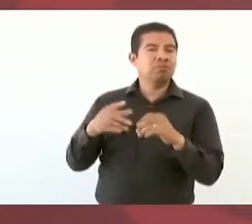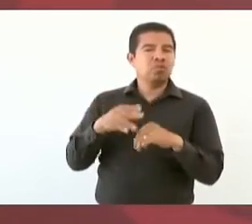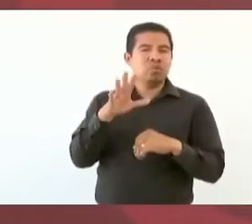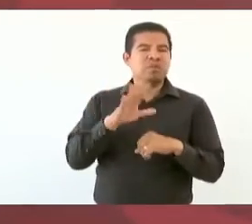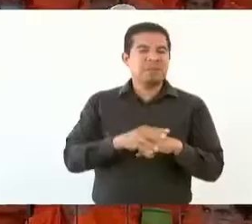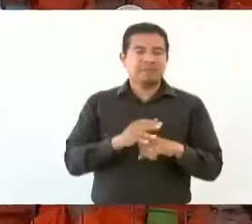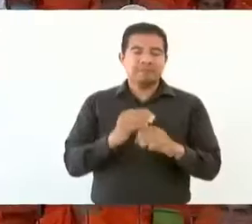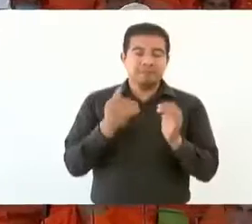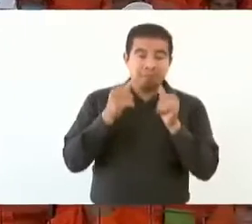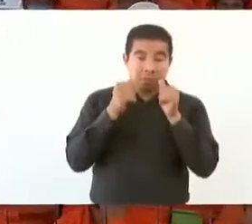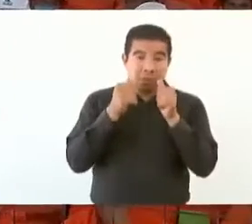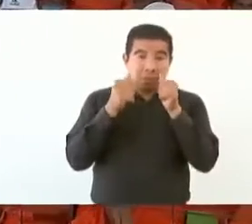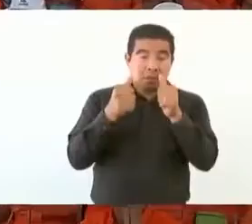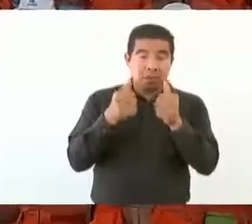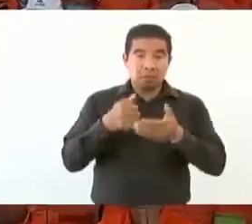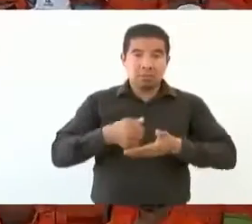trabajadores.